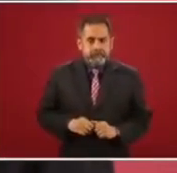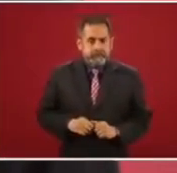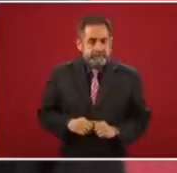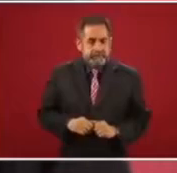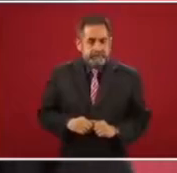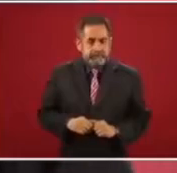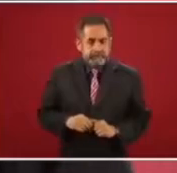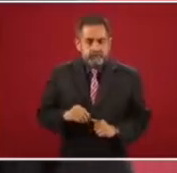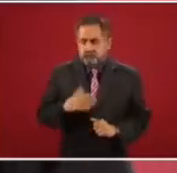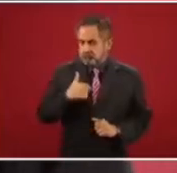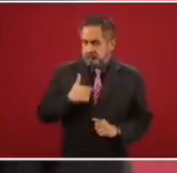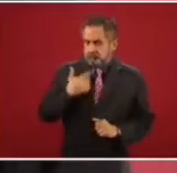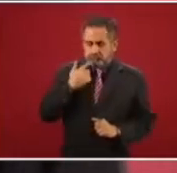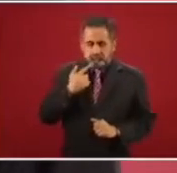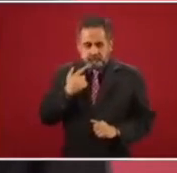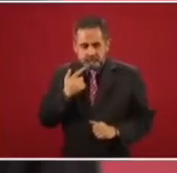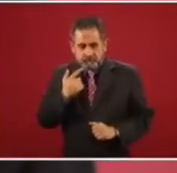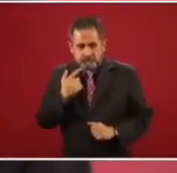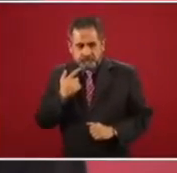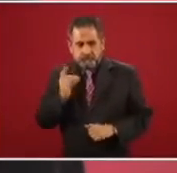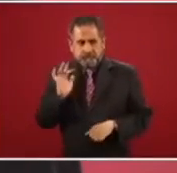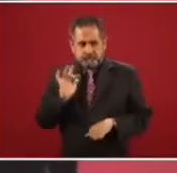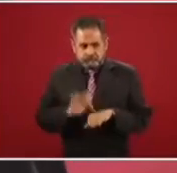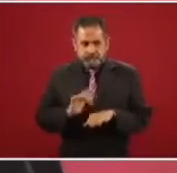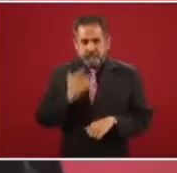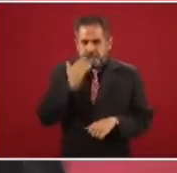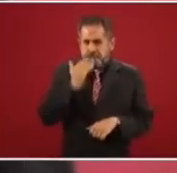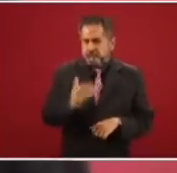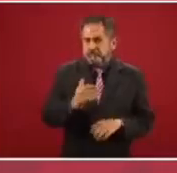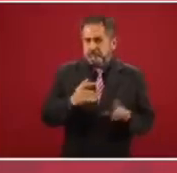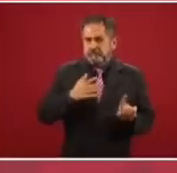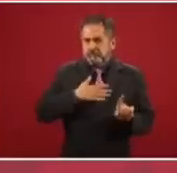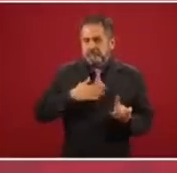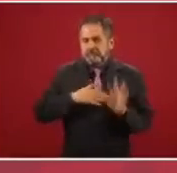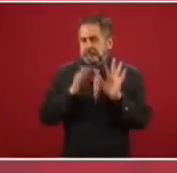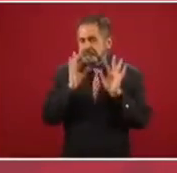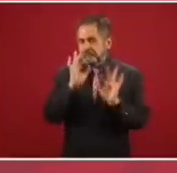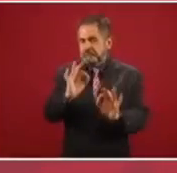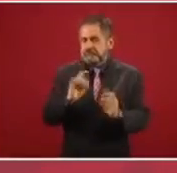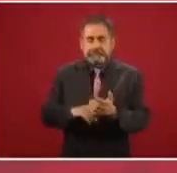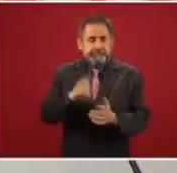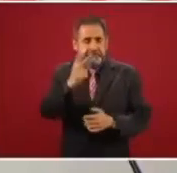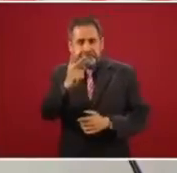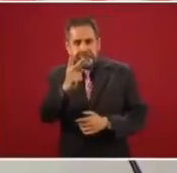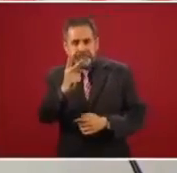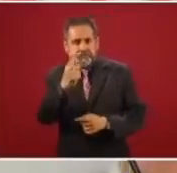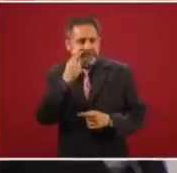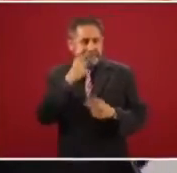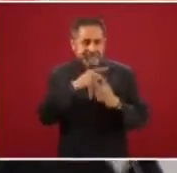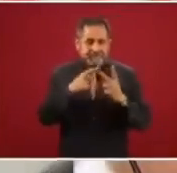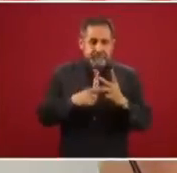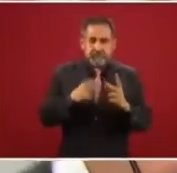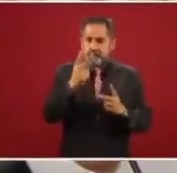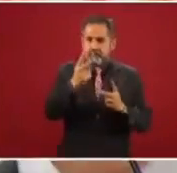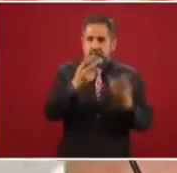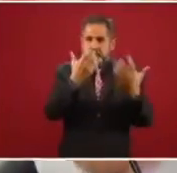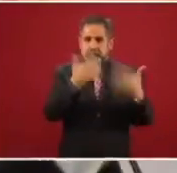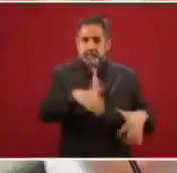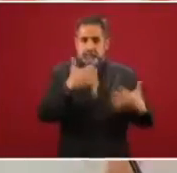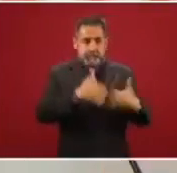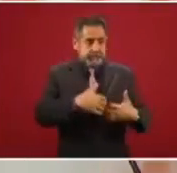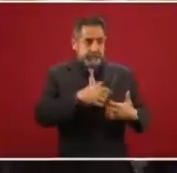experiencia en dos casos de dos empresas